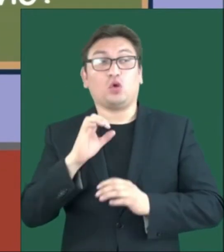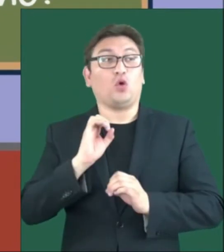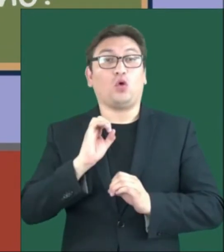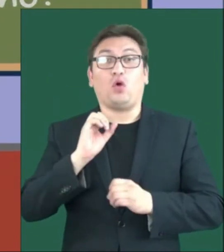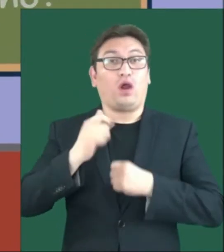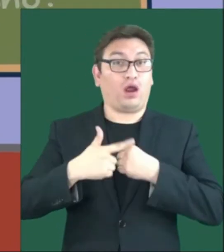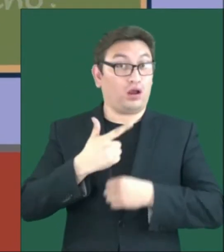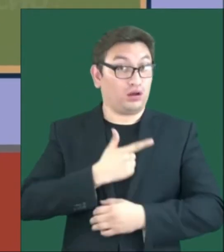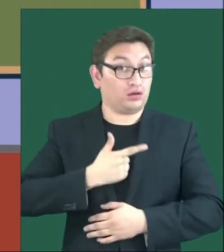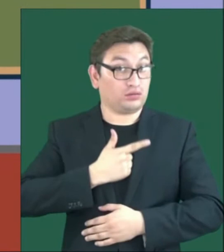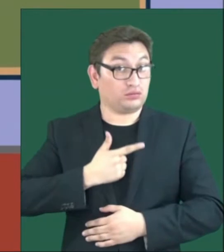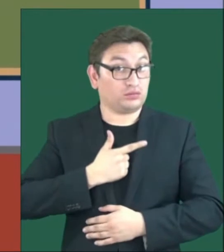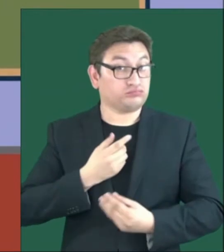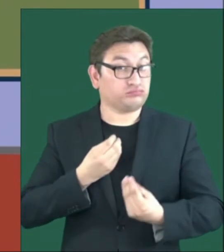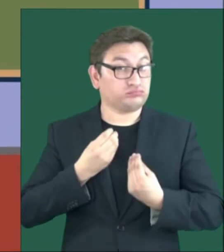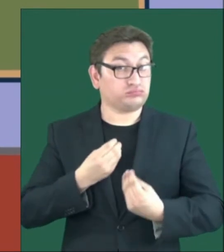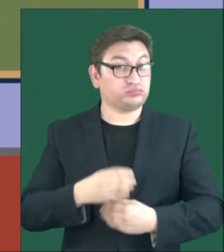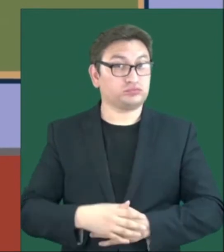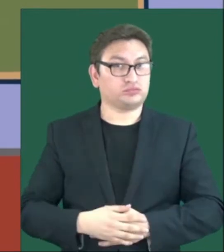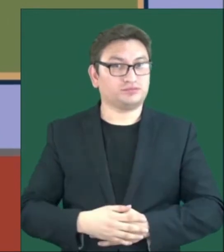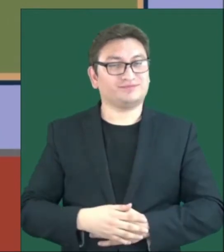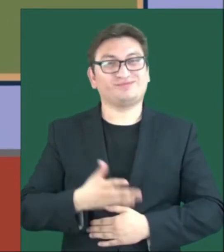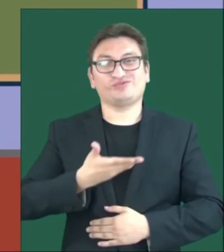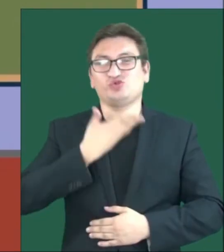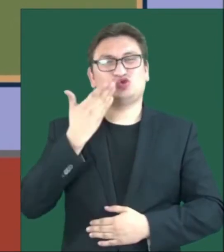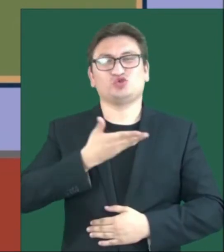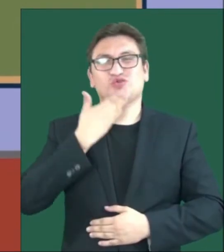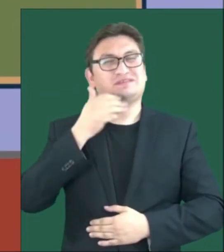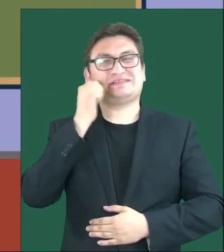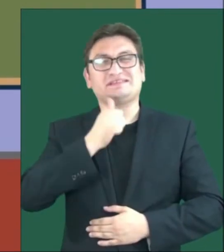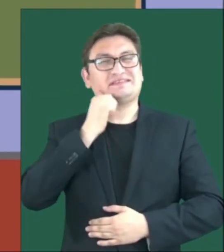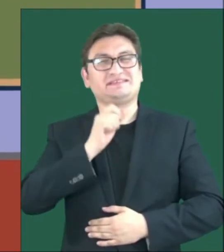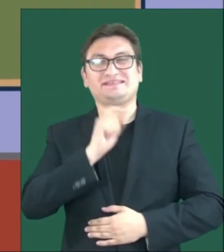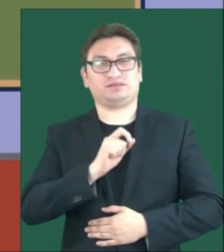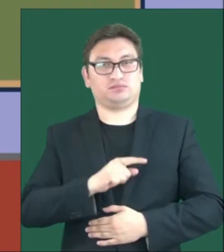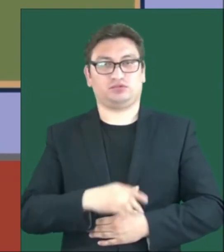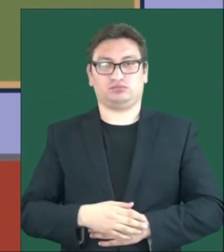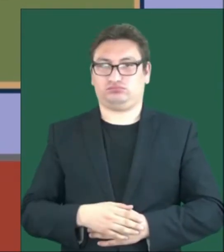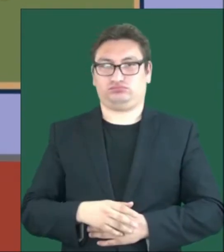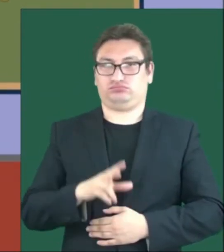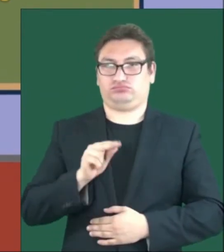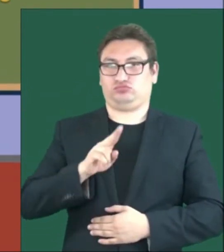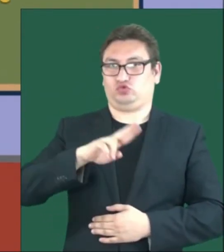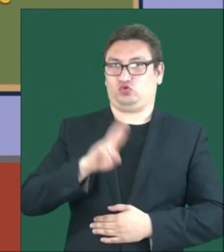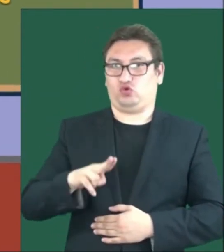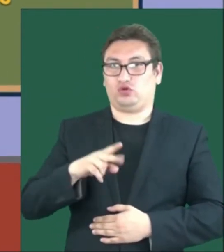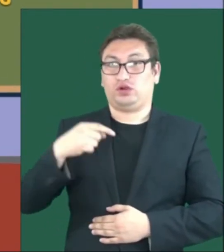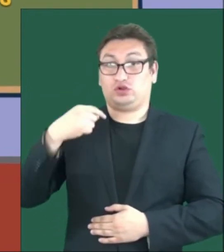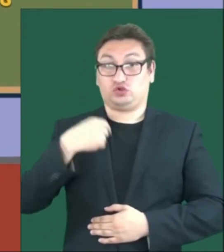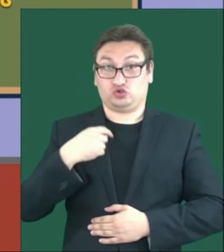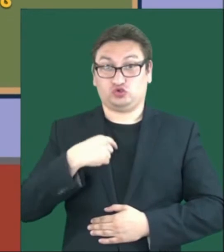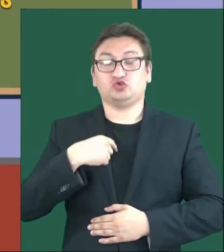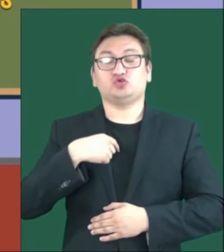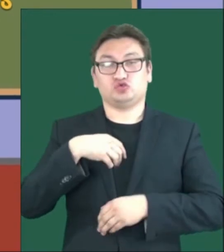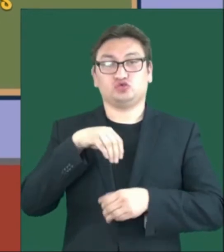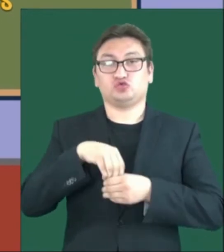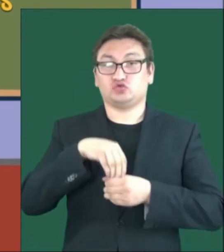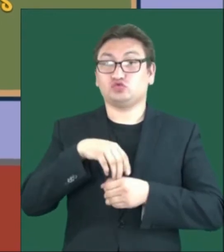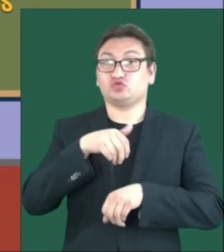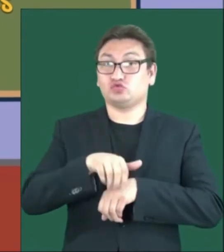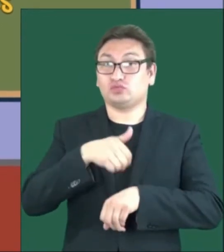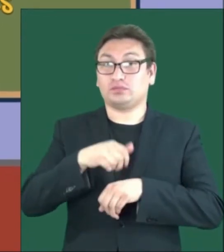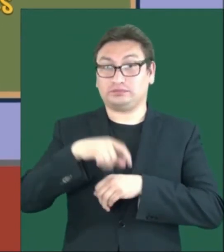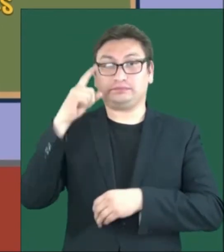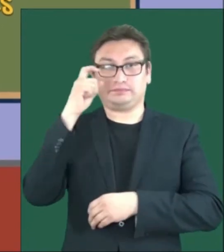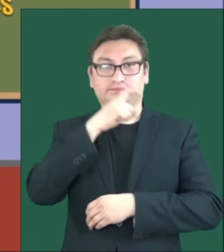o algo que te gusta mucho? Casi siempre. Nunca busco contraseñas